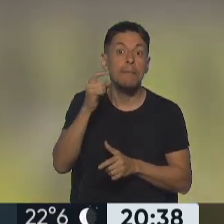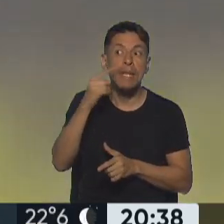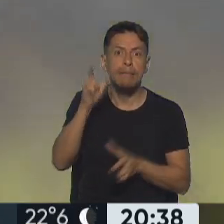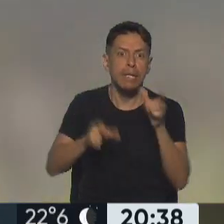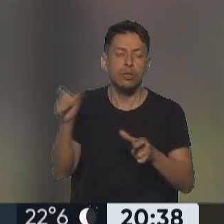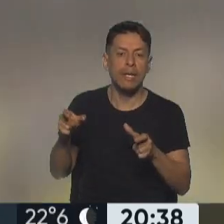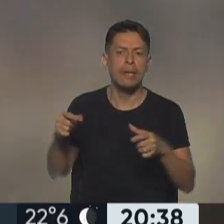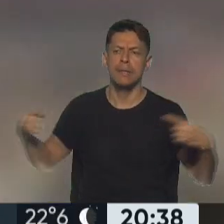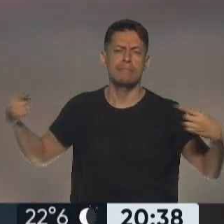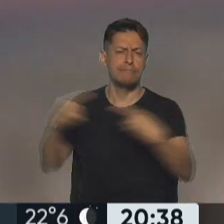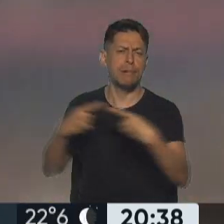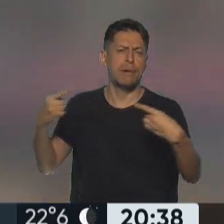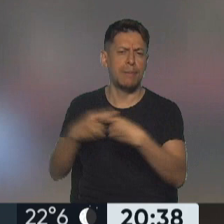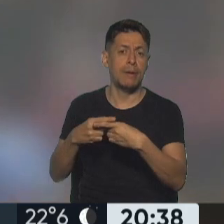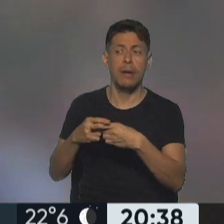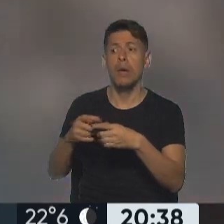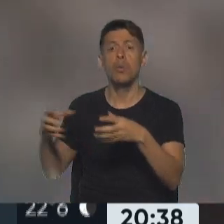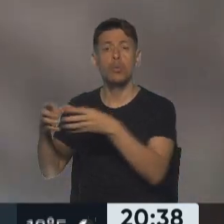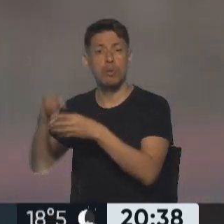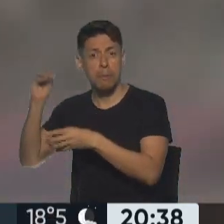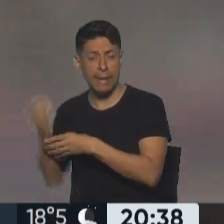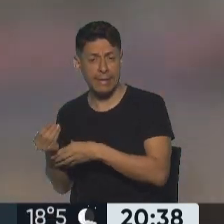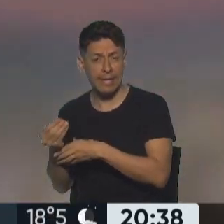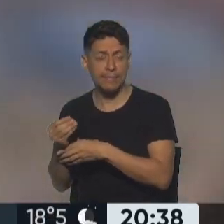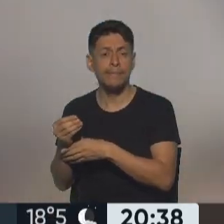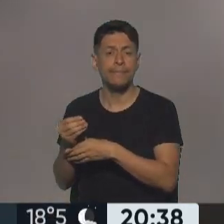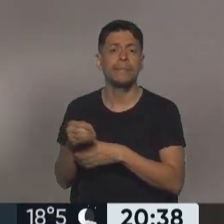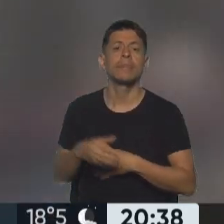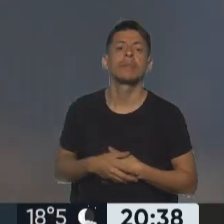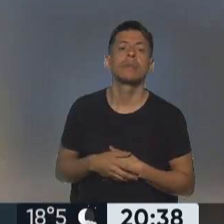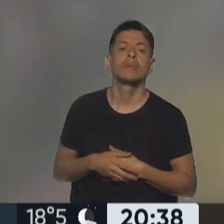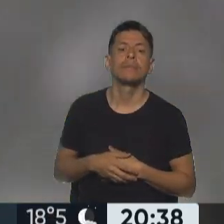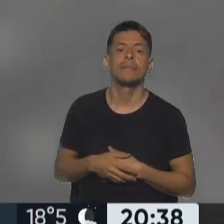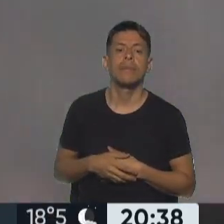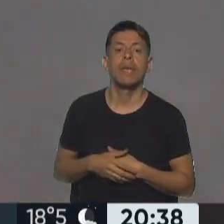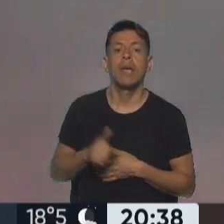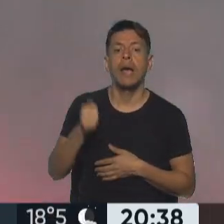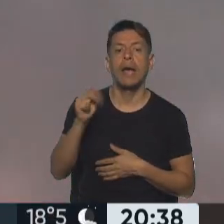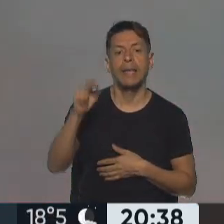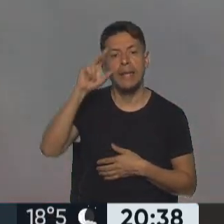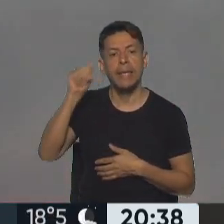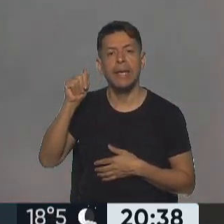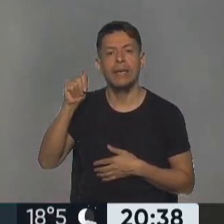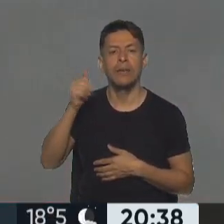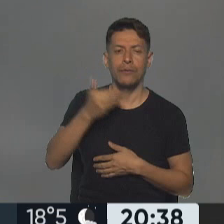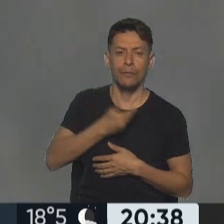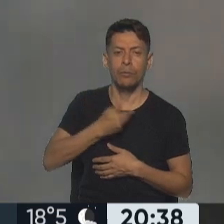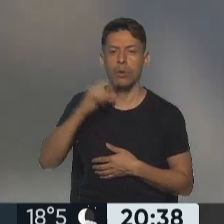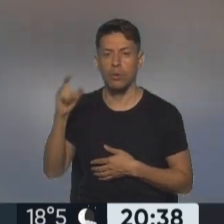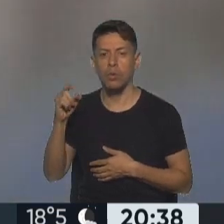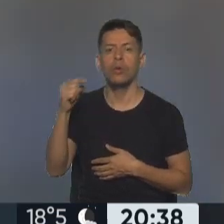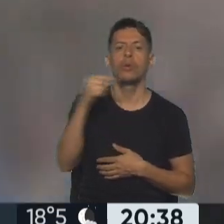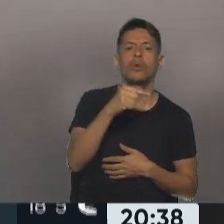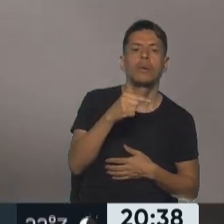entre hinchas que habían perdido, estamos hablando de el Arena Fútbol Club con el Persebaya, allí mismo en